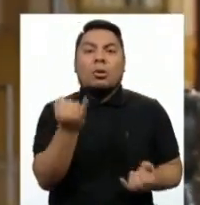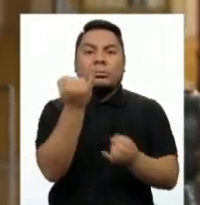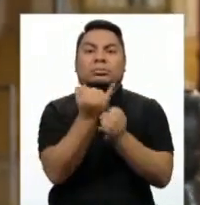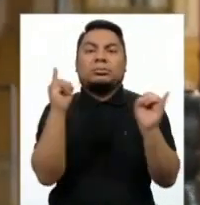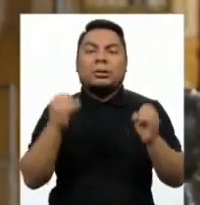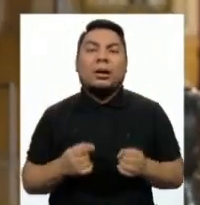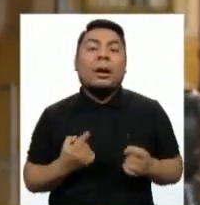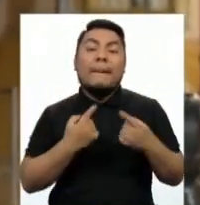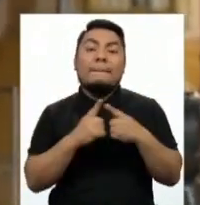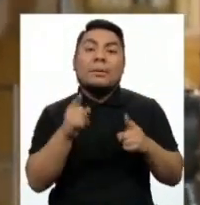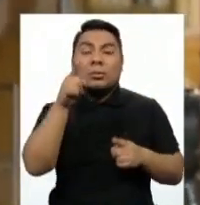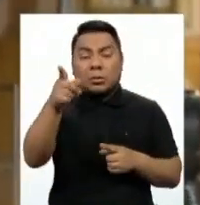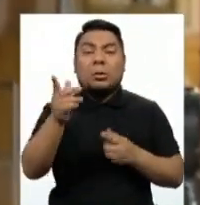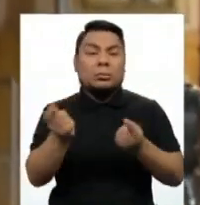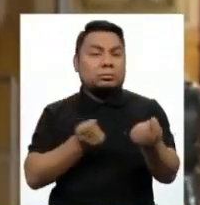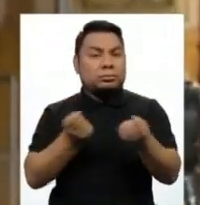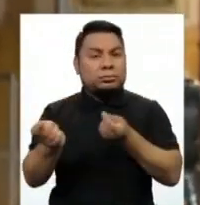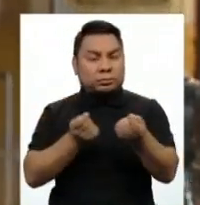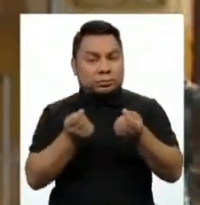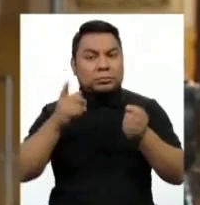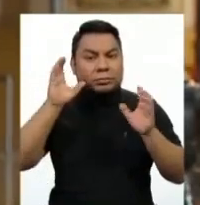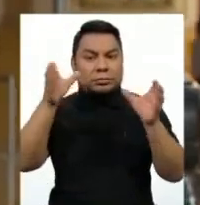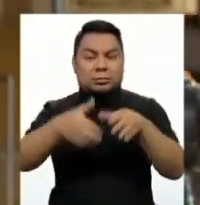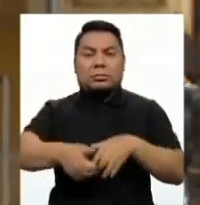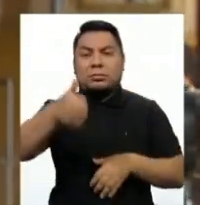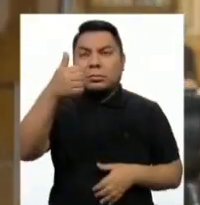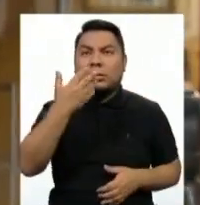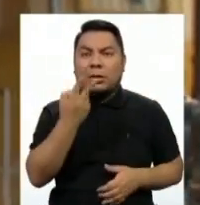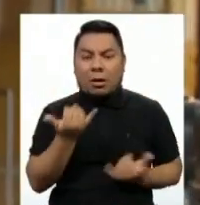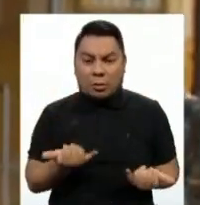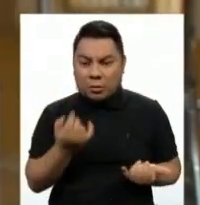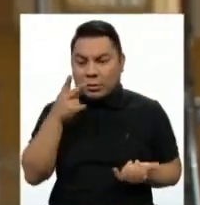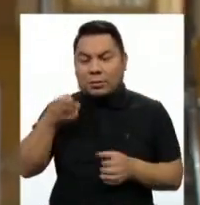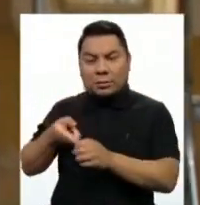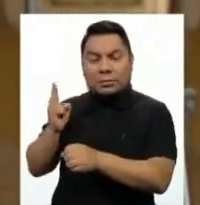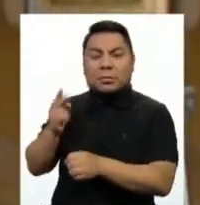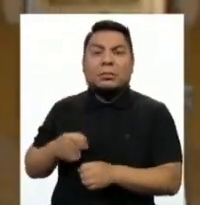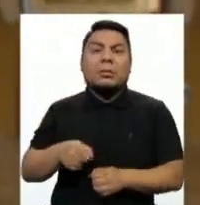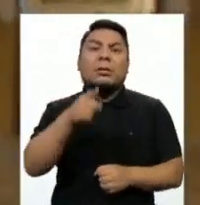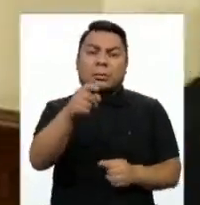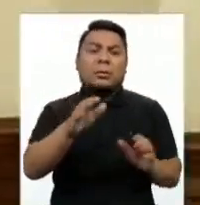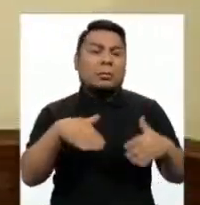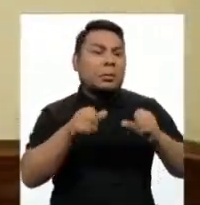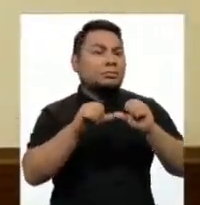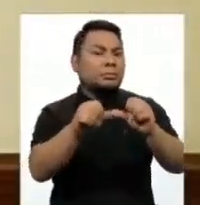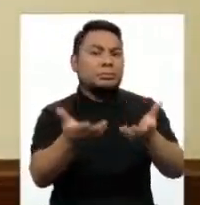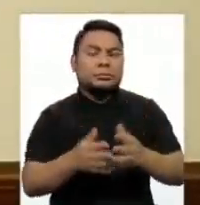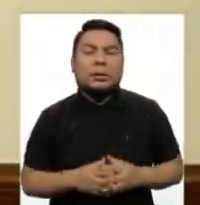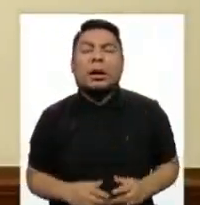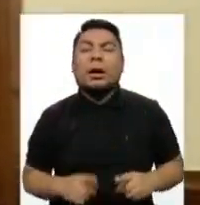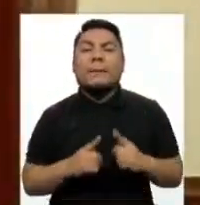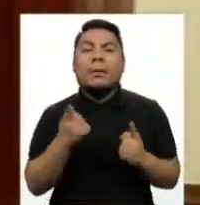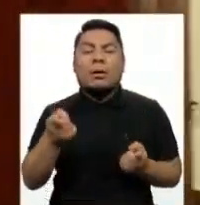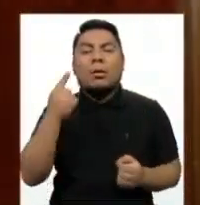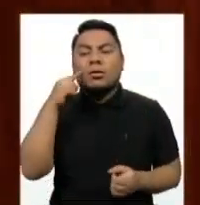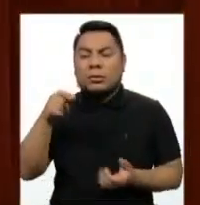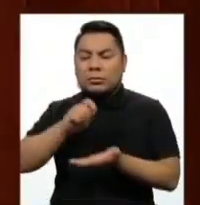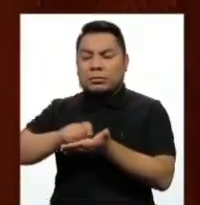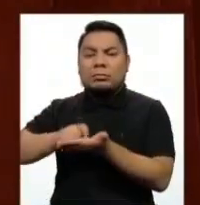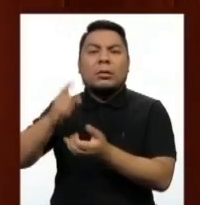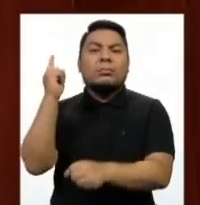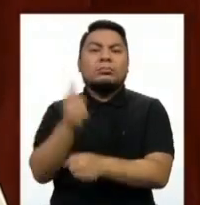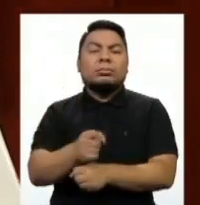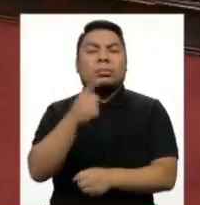el transcurso de su mandato, por motivos distintos como el que vemos el día de hoy, él pueda apartarse de la bancada. La moción de censura contra